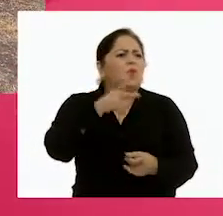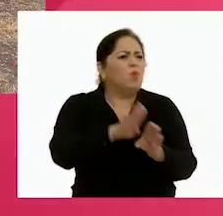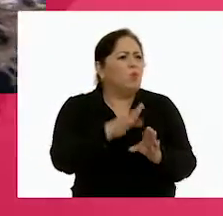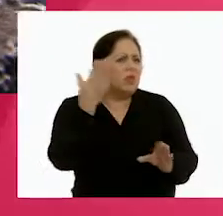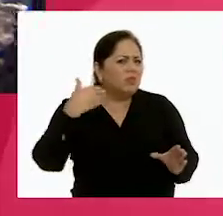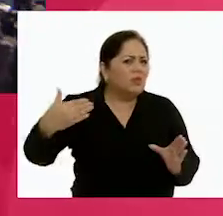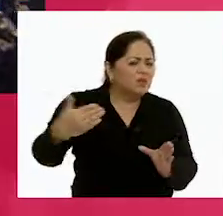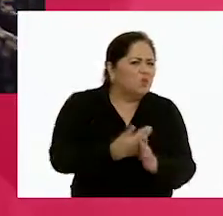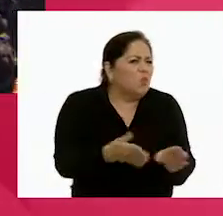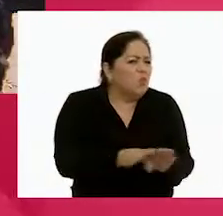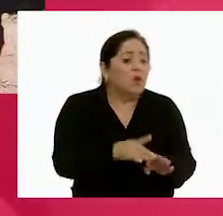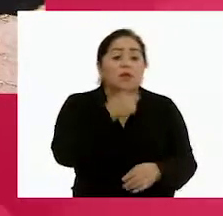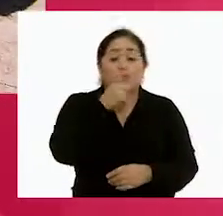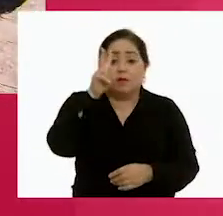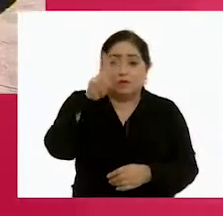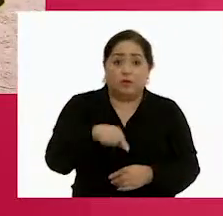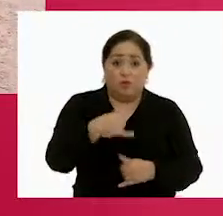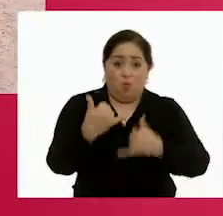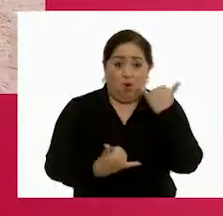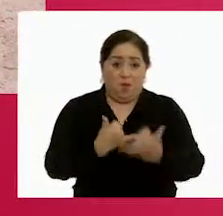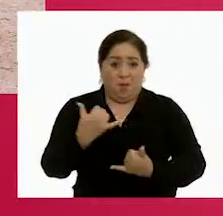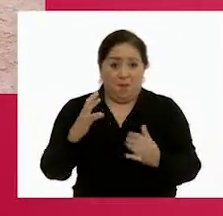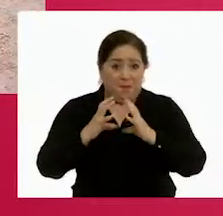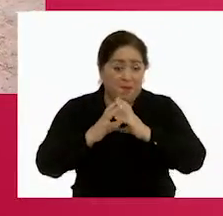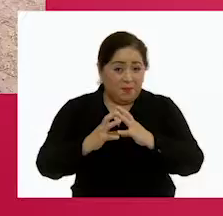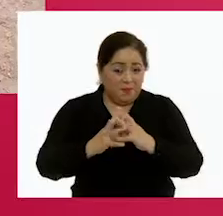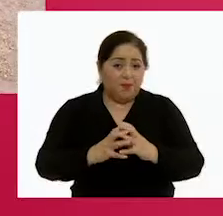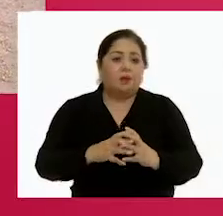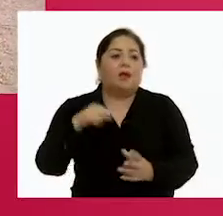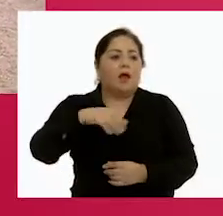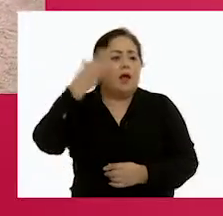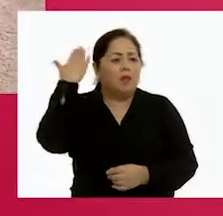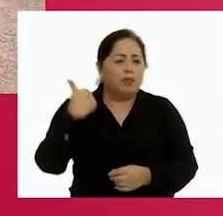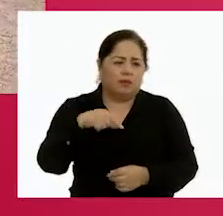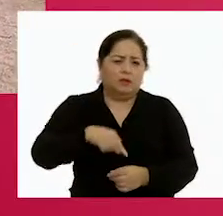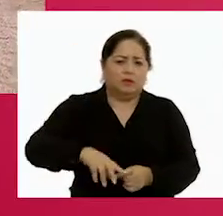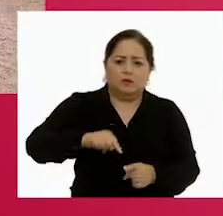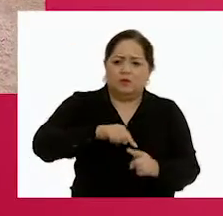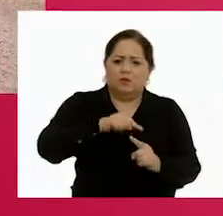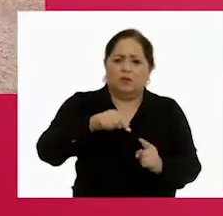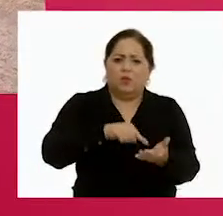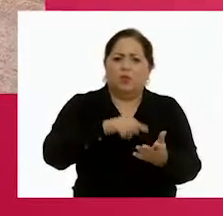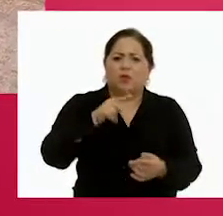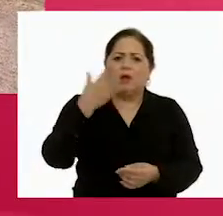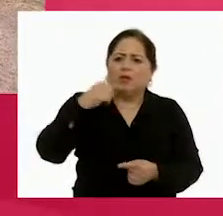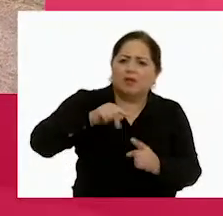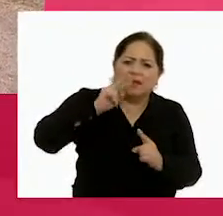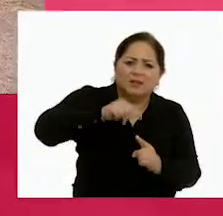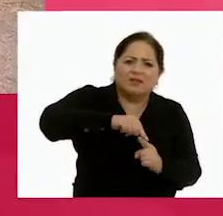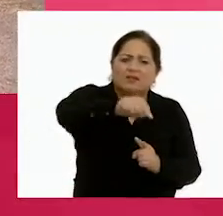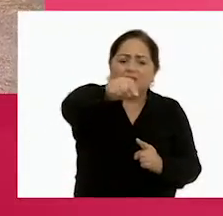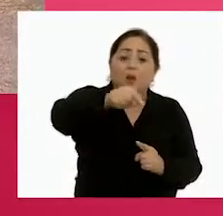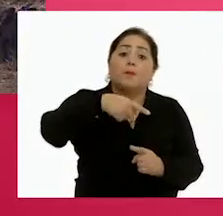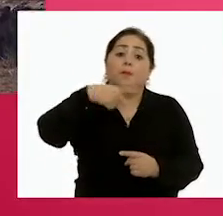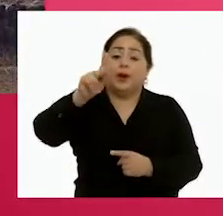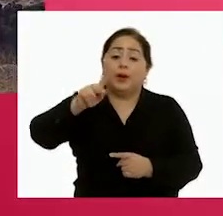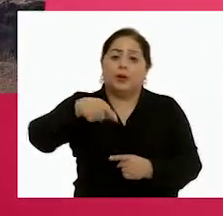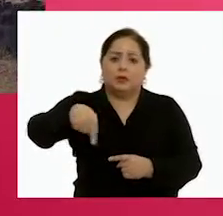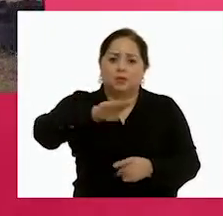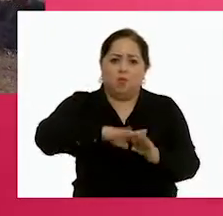era el movimiento aquí, Sí, Luis? Mira, aquí el juego de pelota, efectivamente, por ejemplo, en la parte poniente encontramos las escalinatas, pero